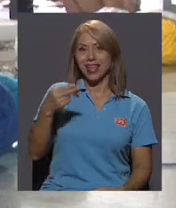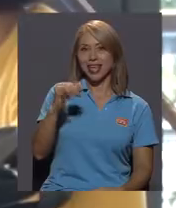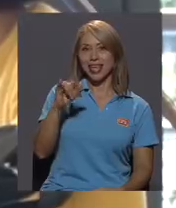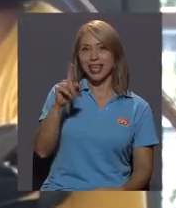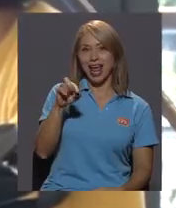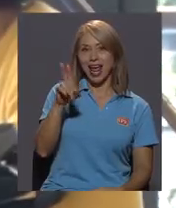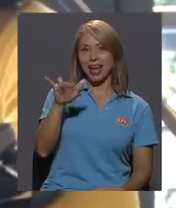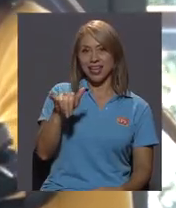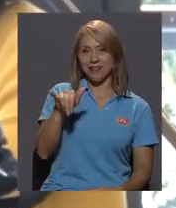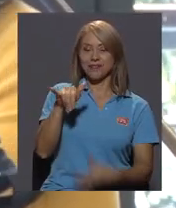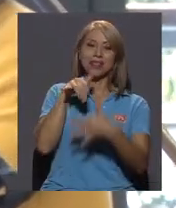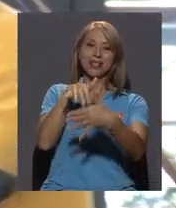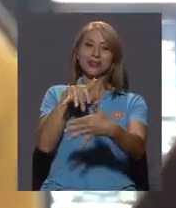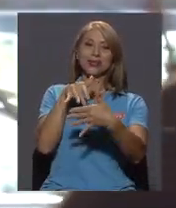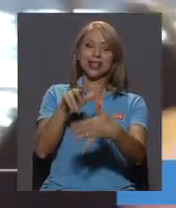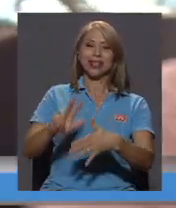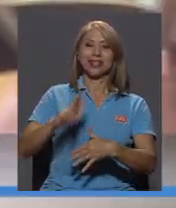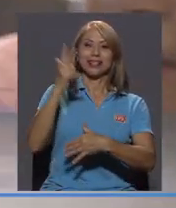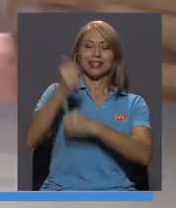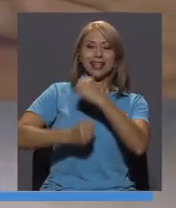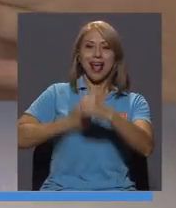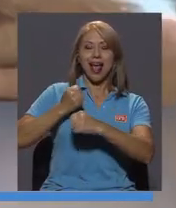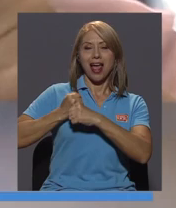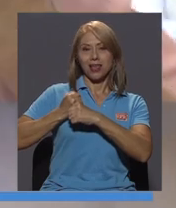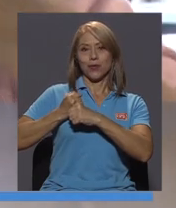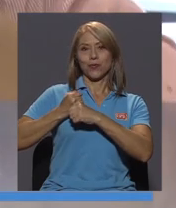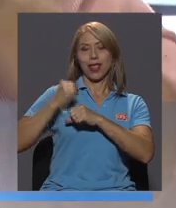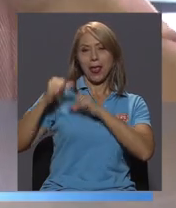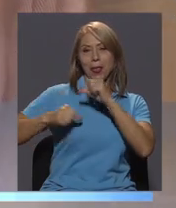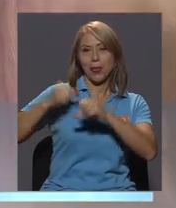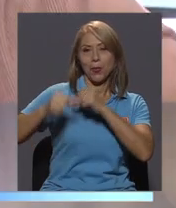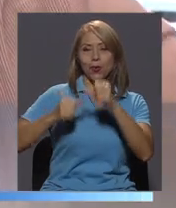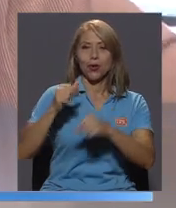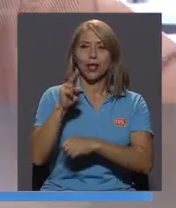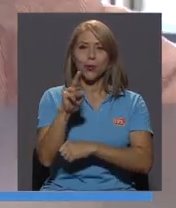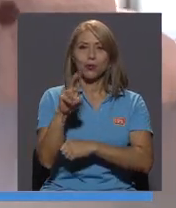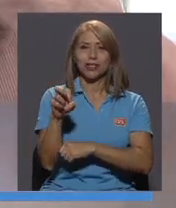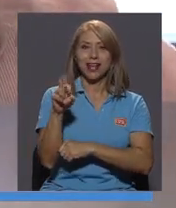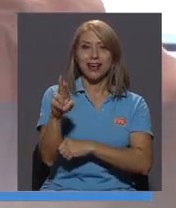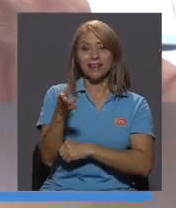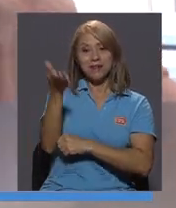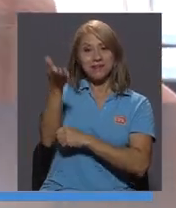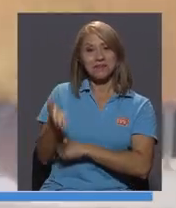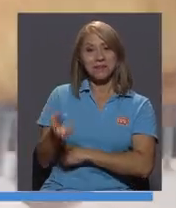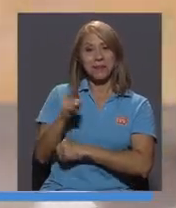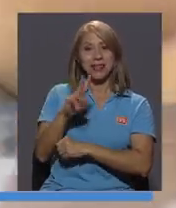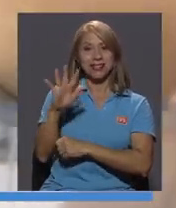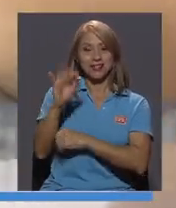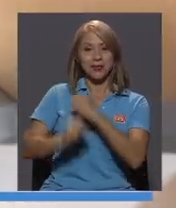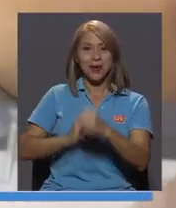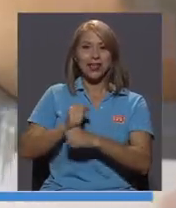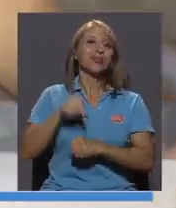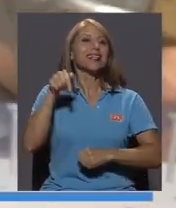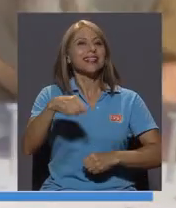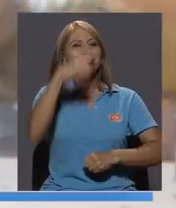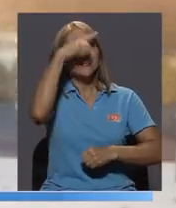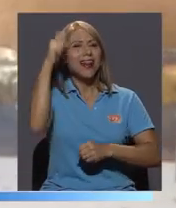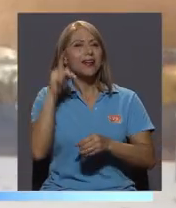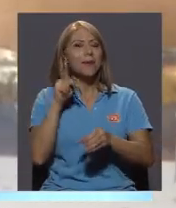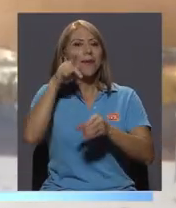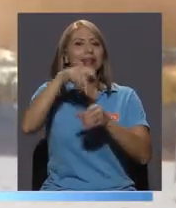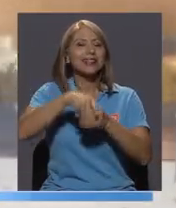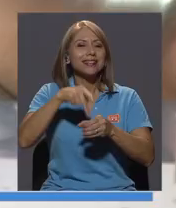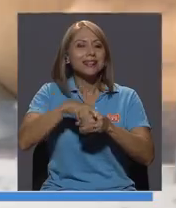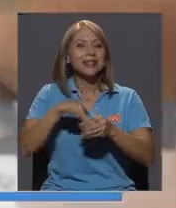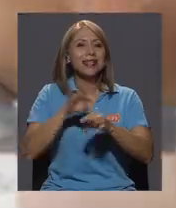Hillary es estudiante de tercer año de antropología de la UCR. Tiene 25 años y este verano participa del taller